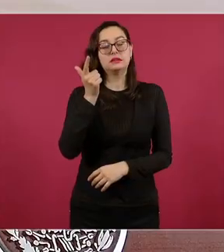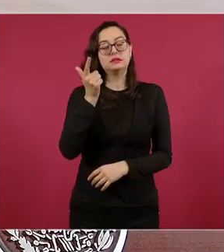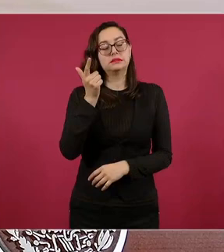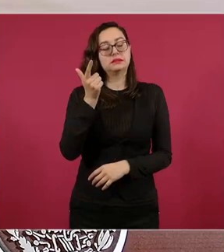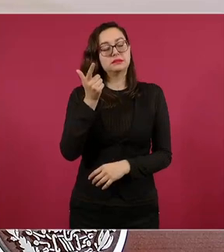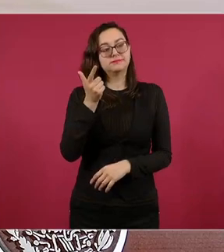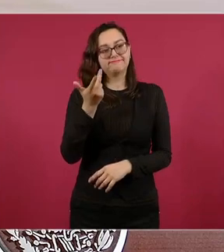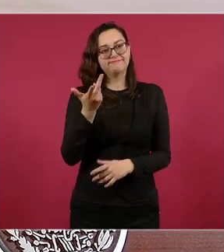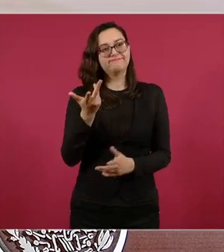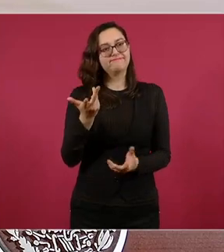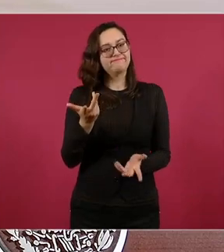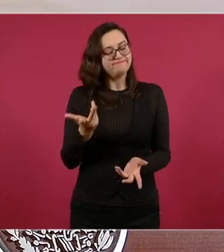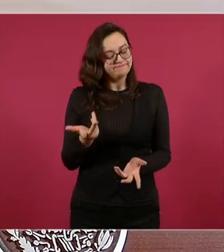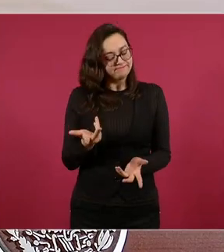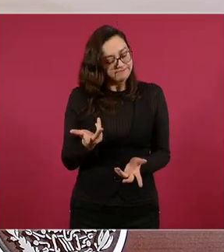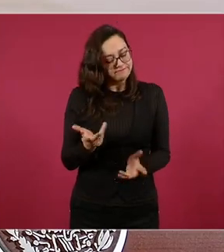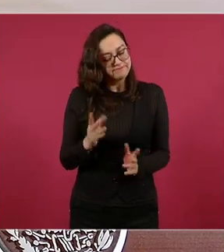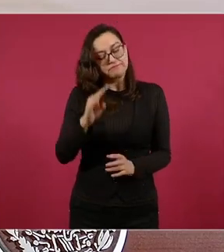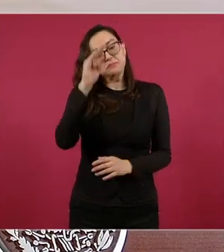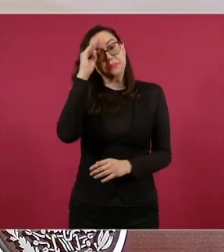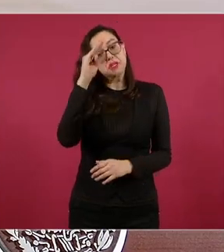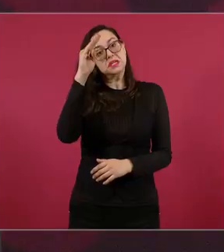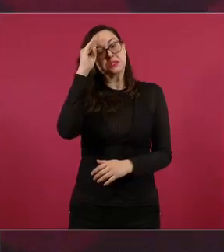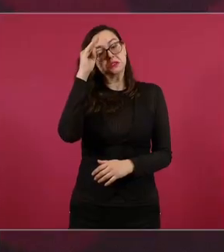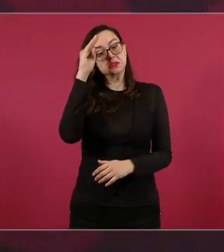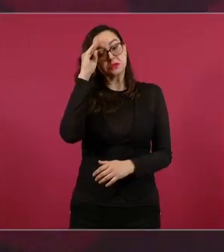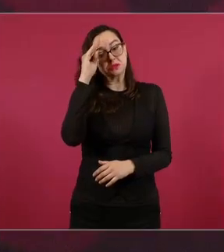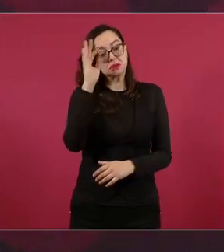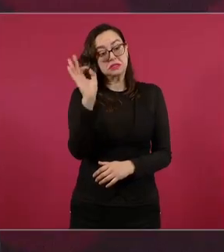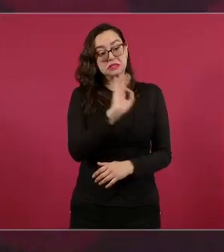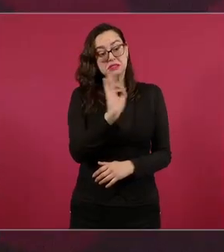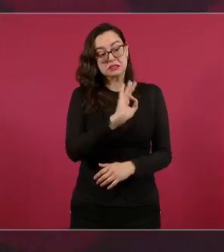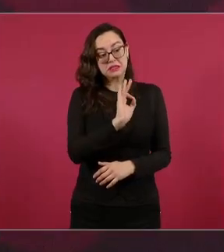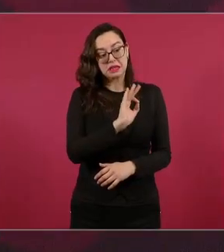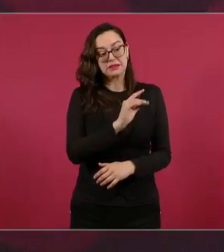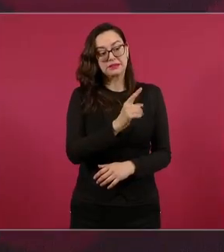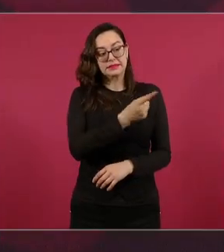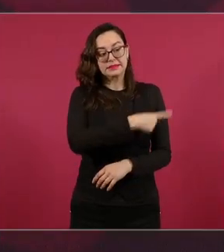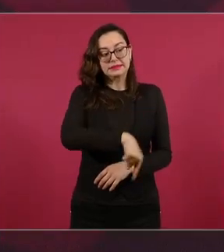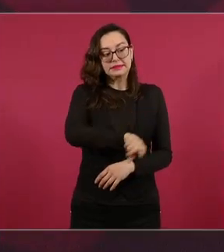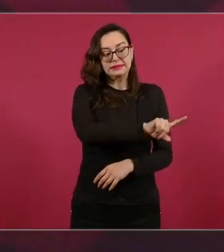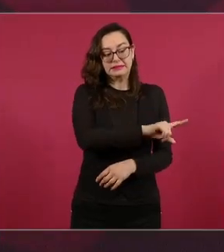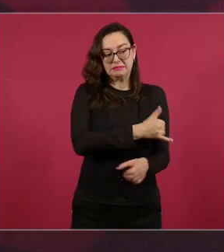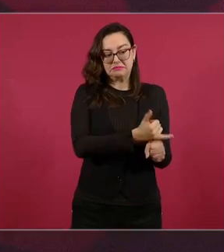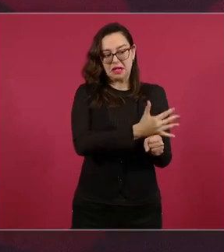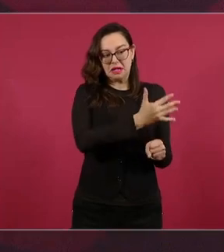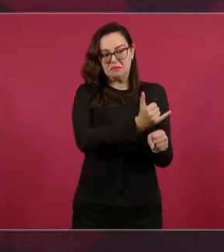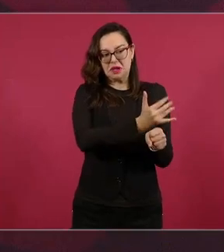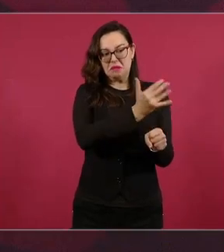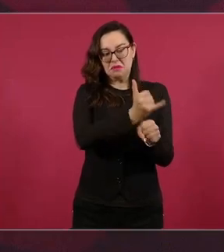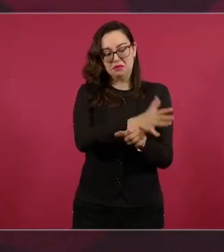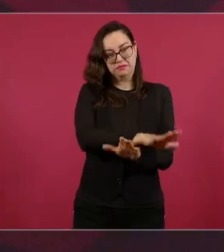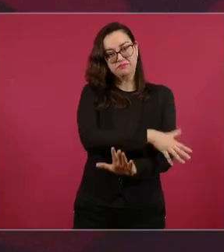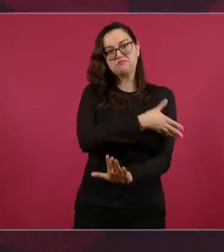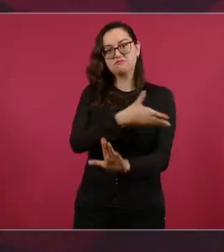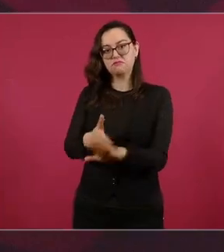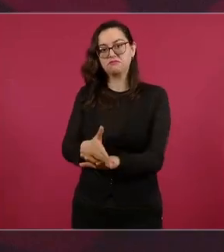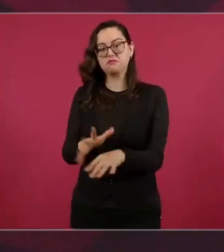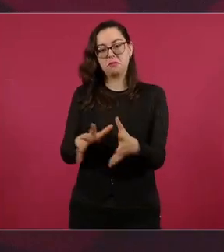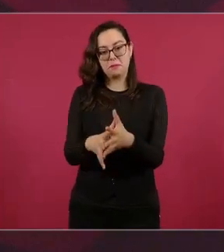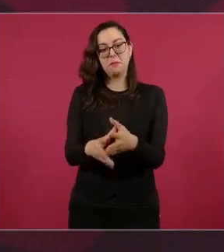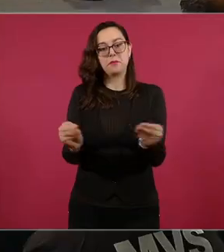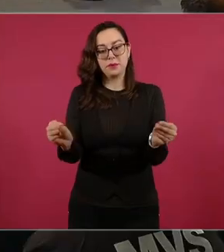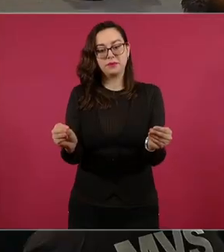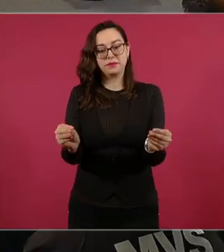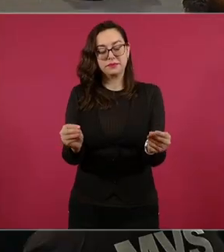desean que se encuentren a los jóvenes y estén